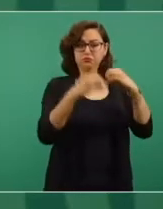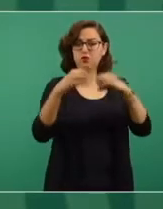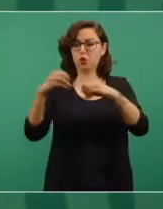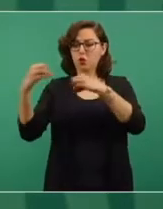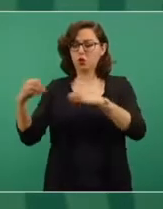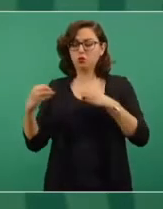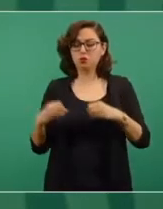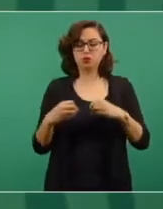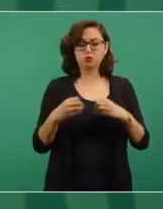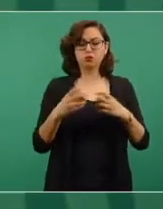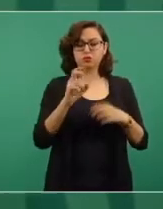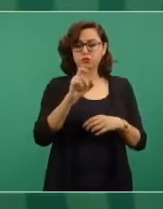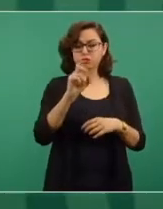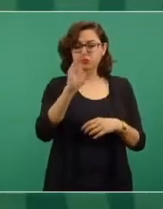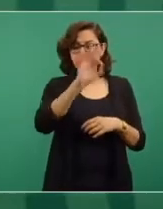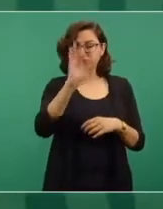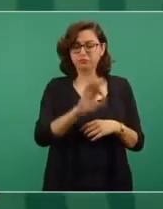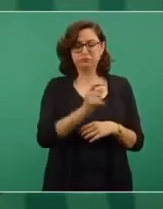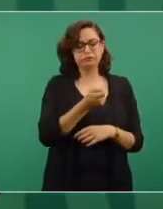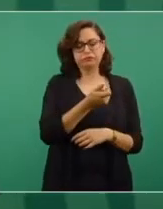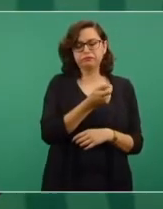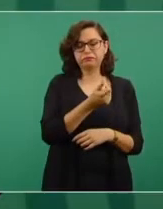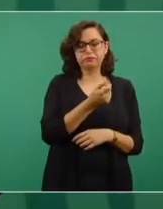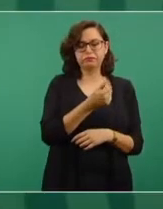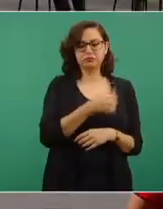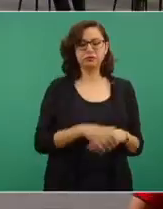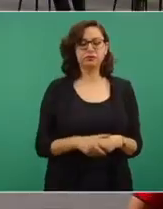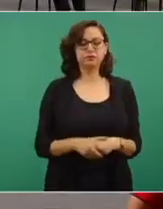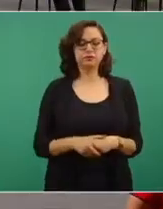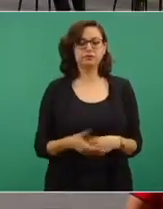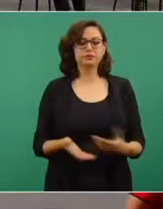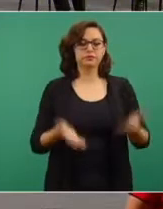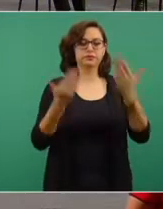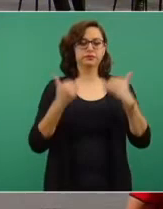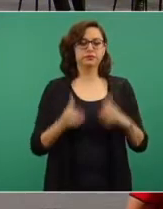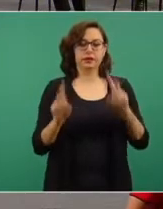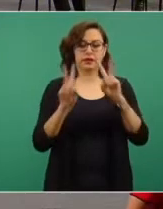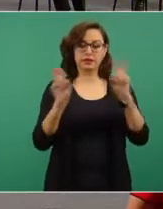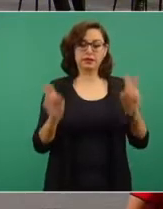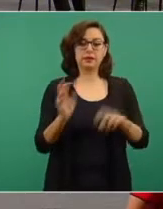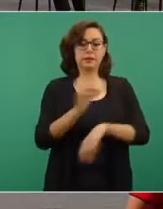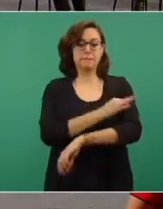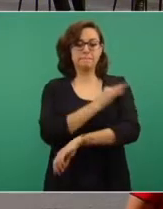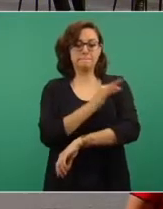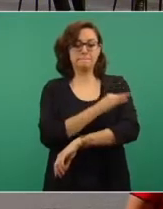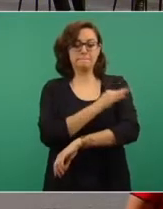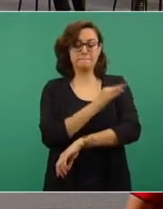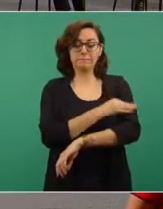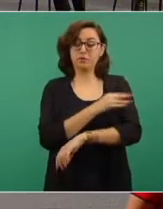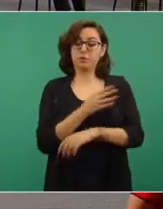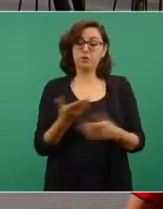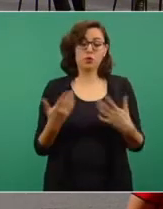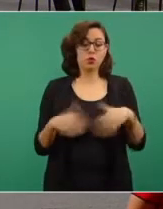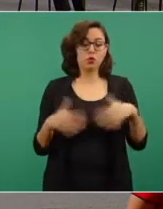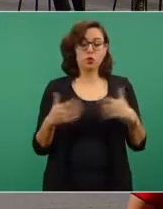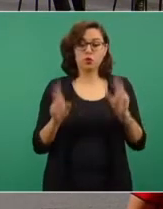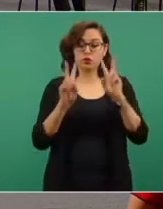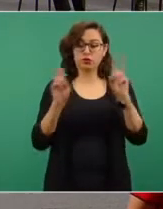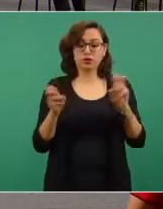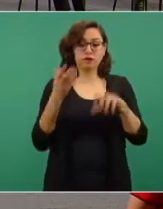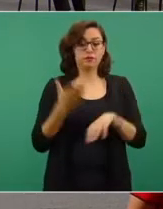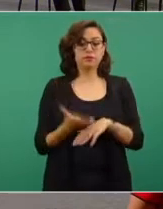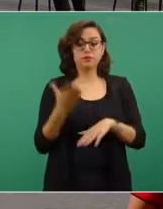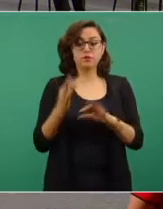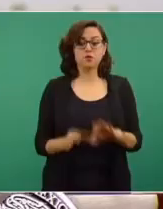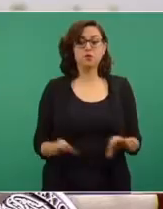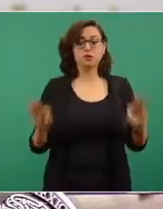al 30%. Vemos la vacunación, pasemos a este aspecto tan importante. A partir de la